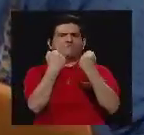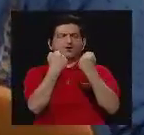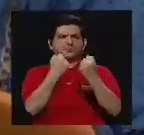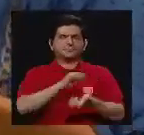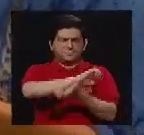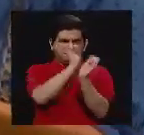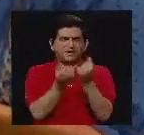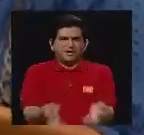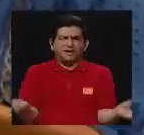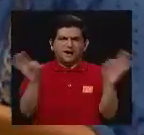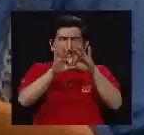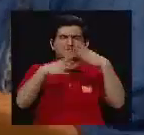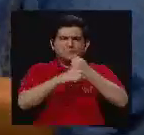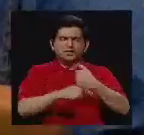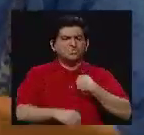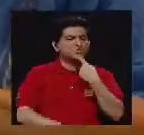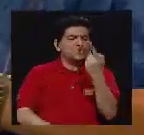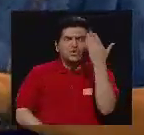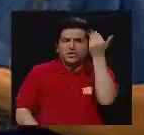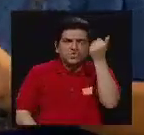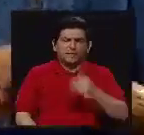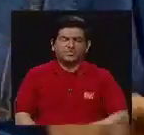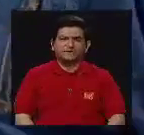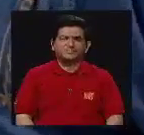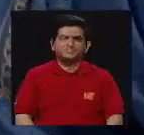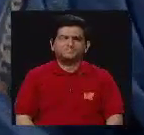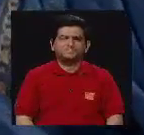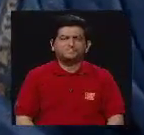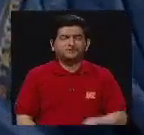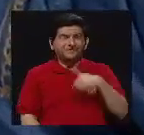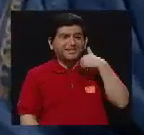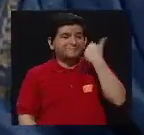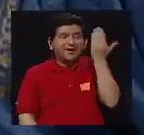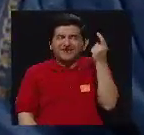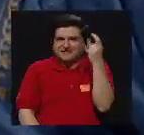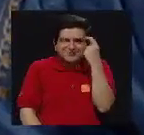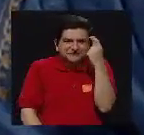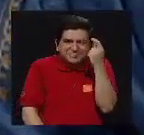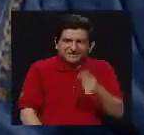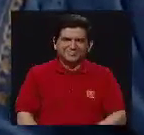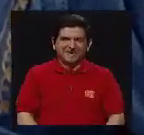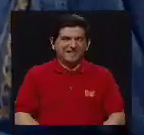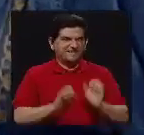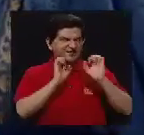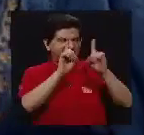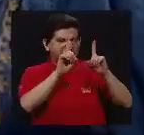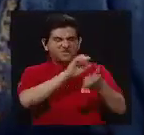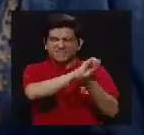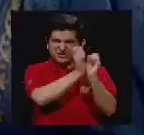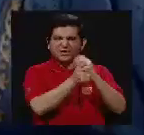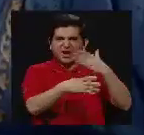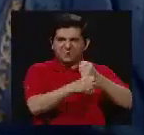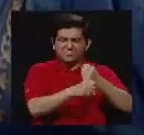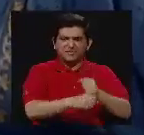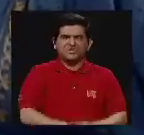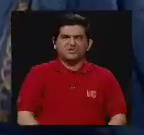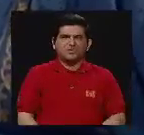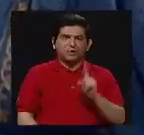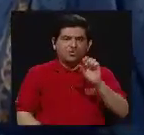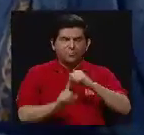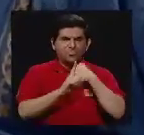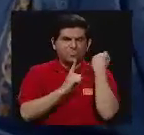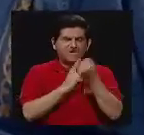fuerza necesaria para hacer cambios importantes? Es que te lo digo por esto. Es muy fácil pensar que, por ejemplo, la educación puede cambiar